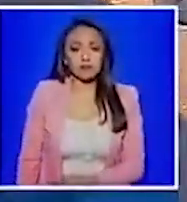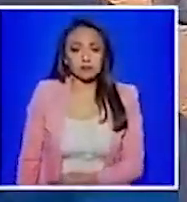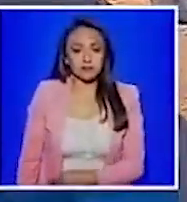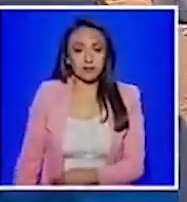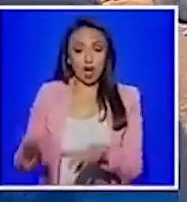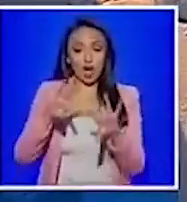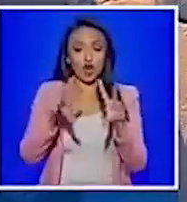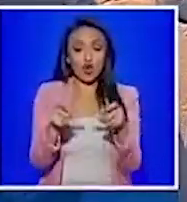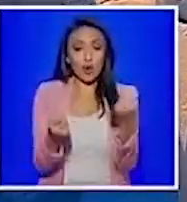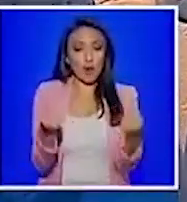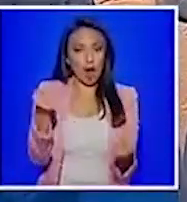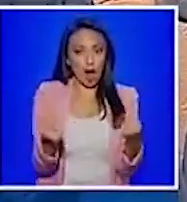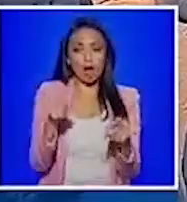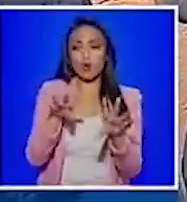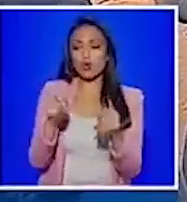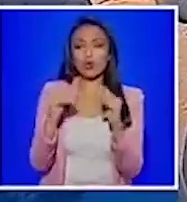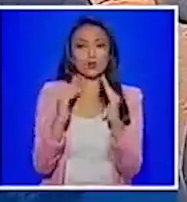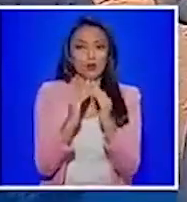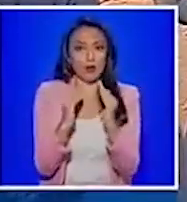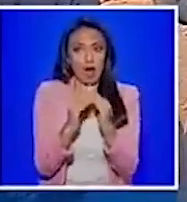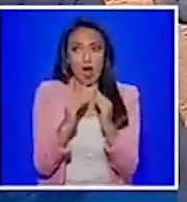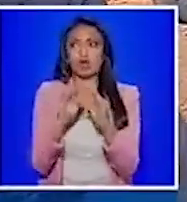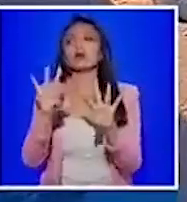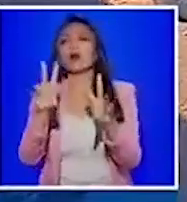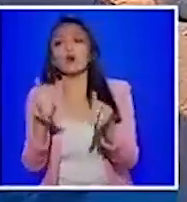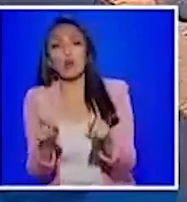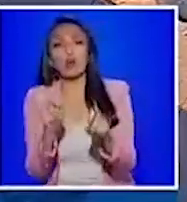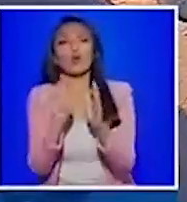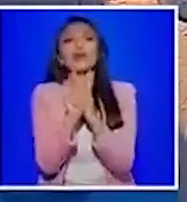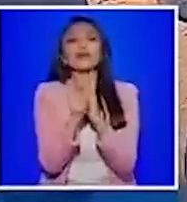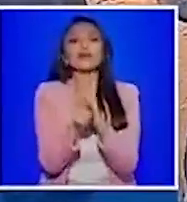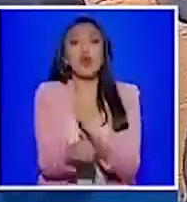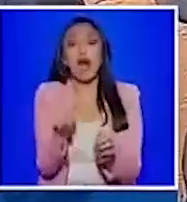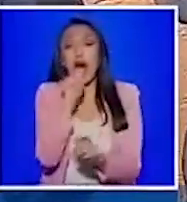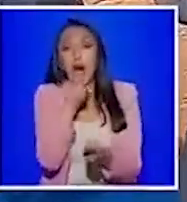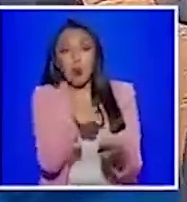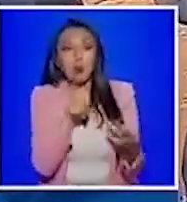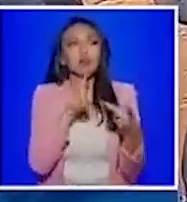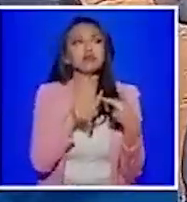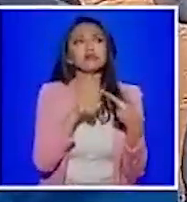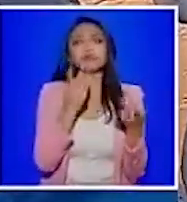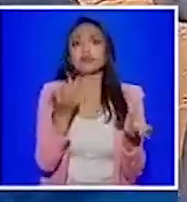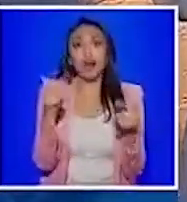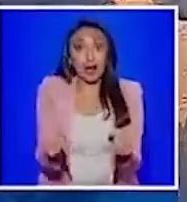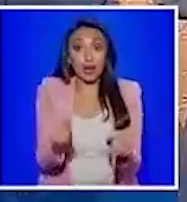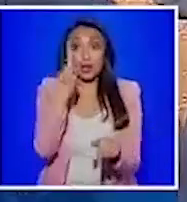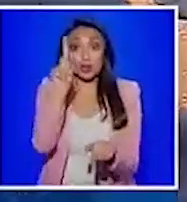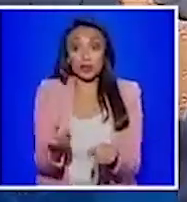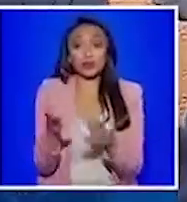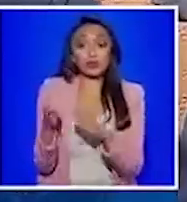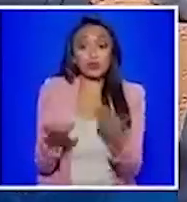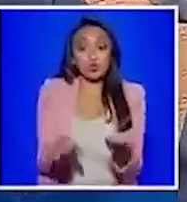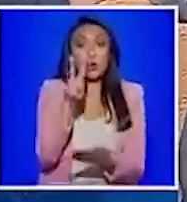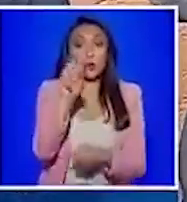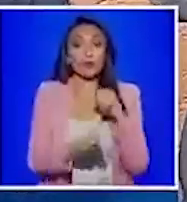vehículos robos a domicilios hemos tenido el robo de los medidores de agua inclusive en aquí lamentablemente pongamos la